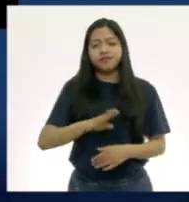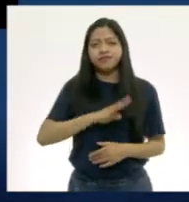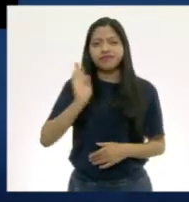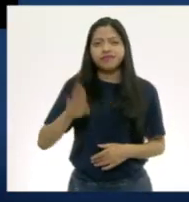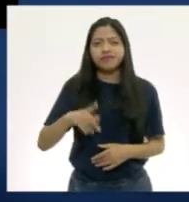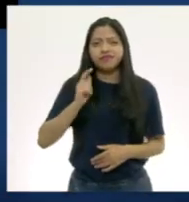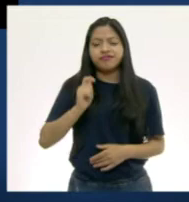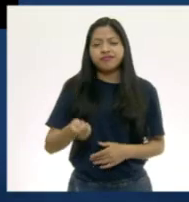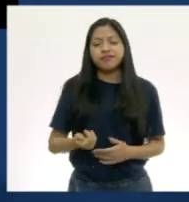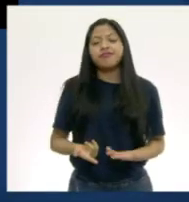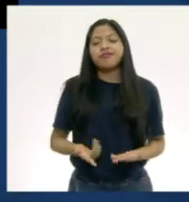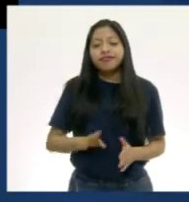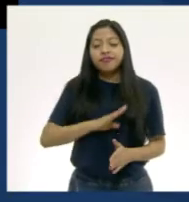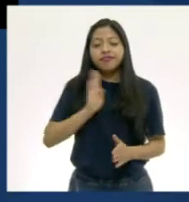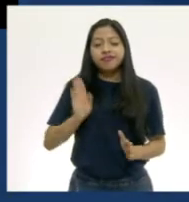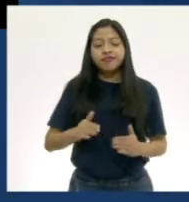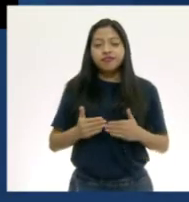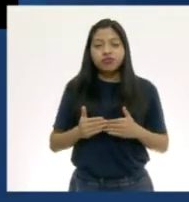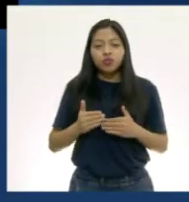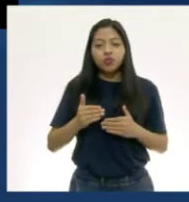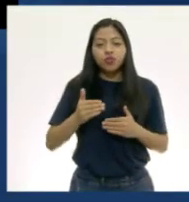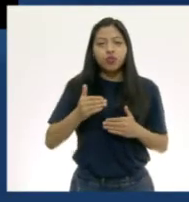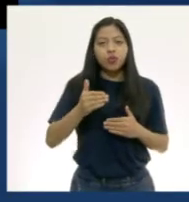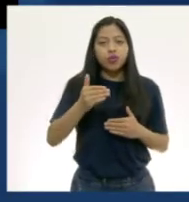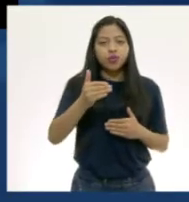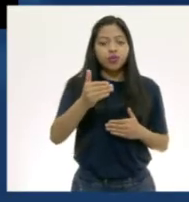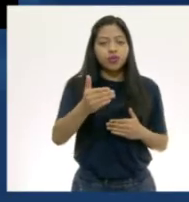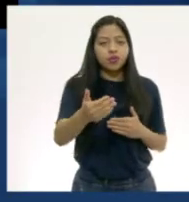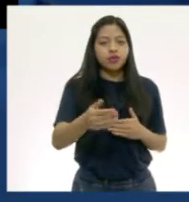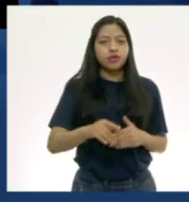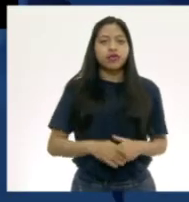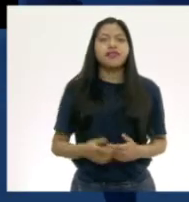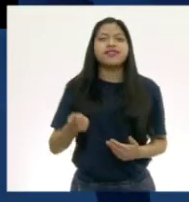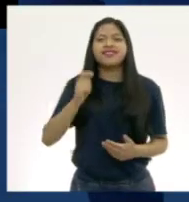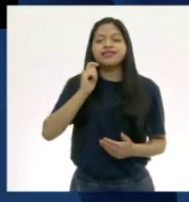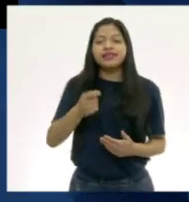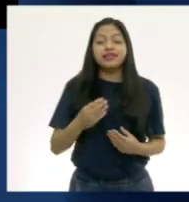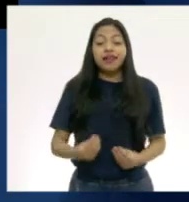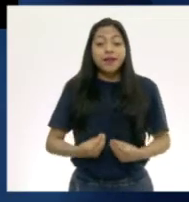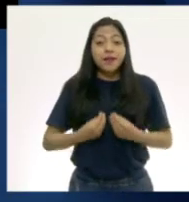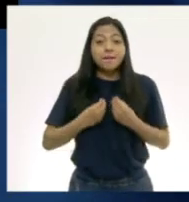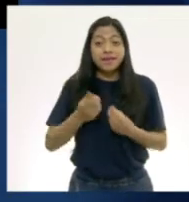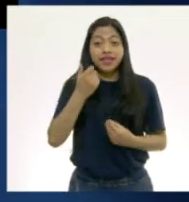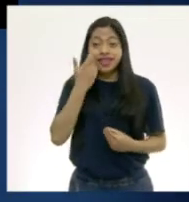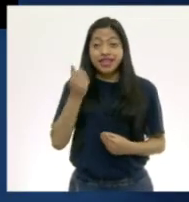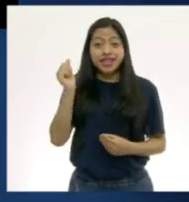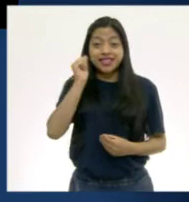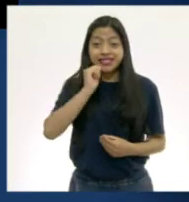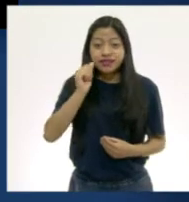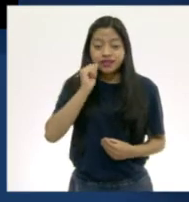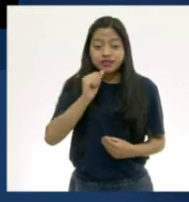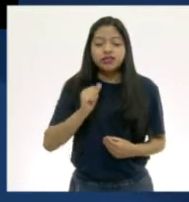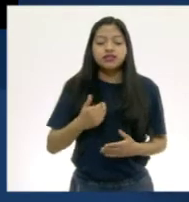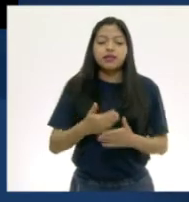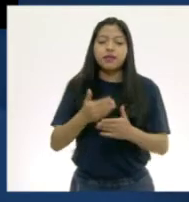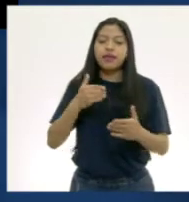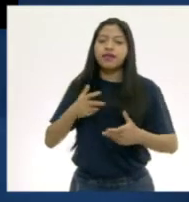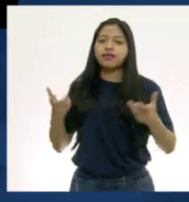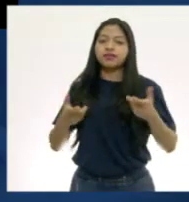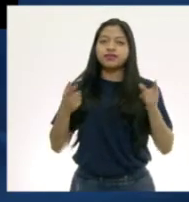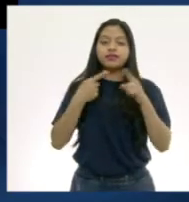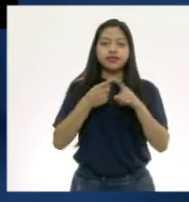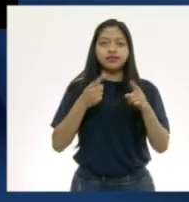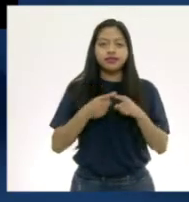considerado como un estado de transición. En realidad ellos consideraban que para poder acceder a la vida eterna se debía de hacer ciertos rituales, los